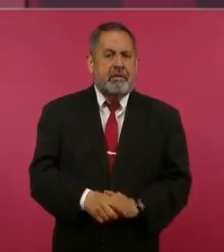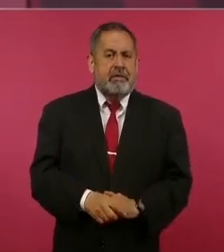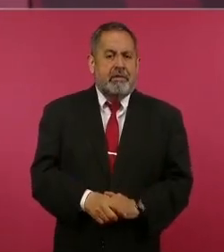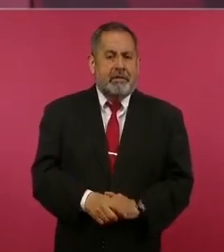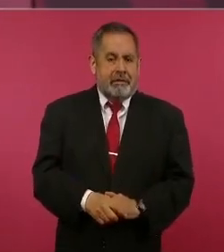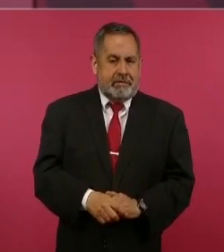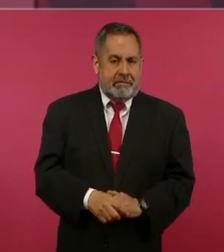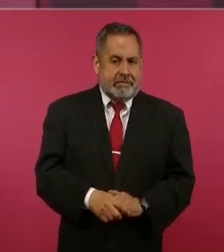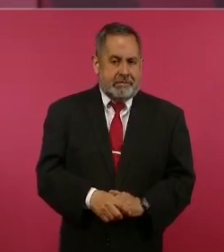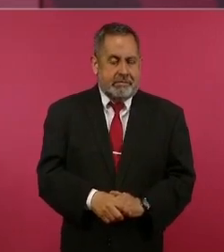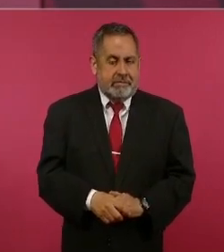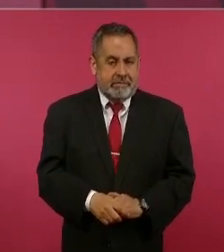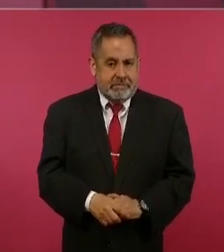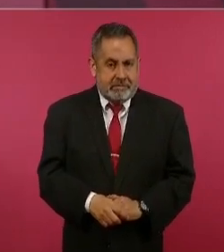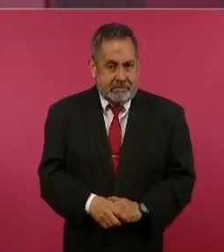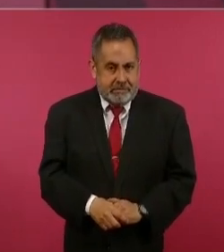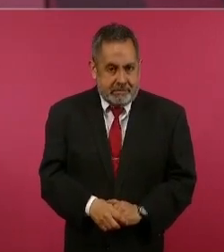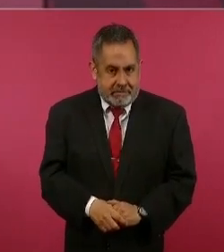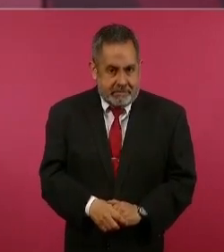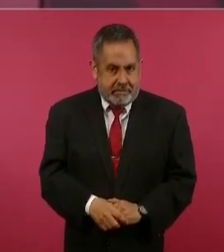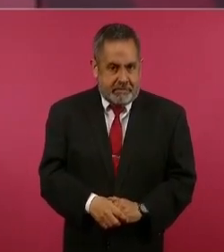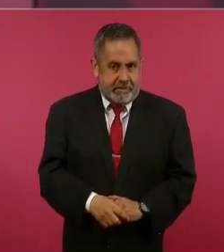¿Sí? Y